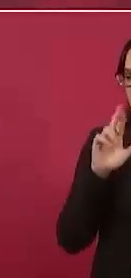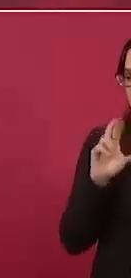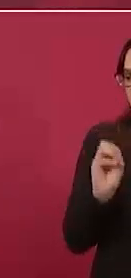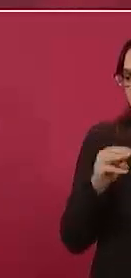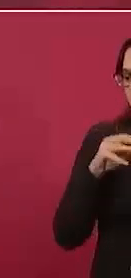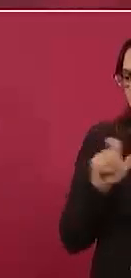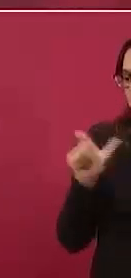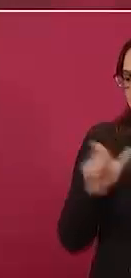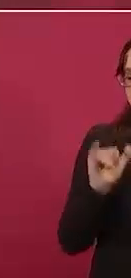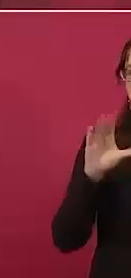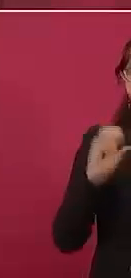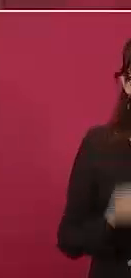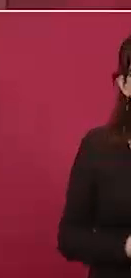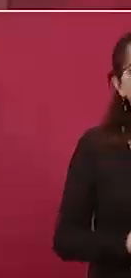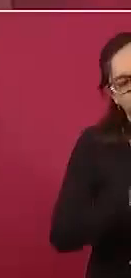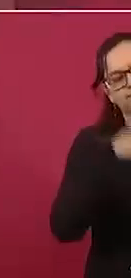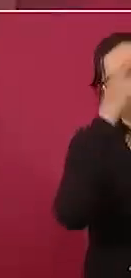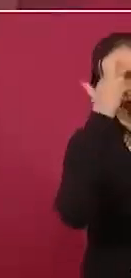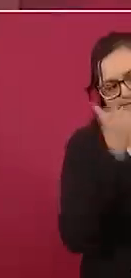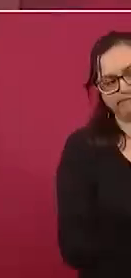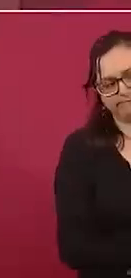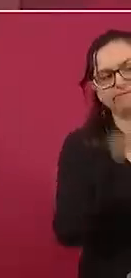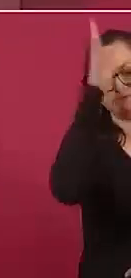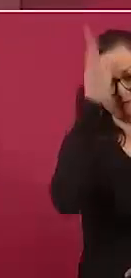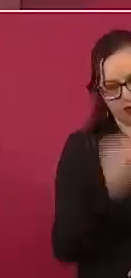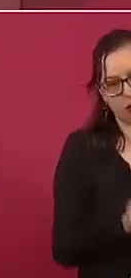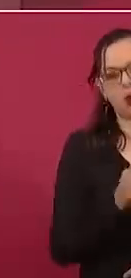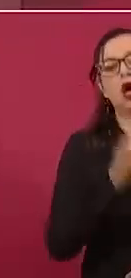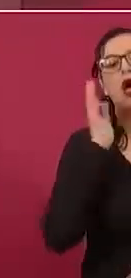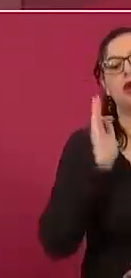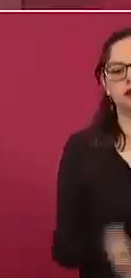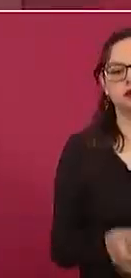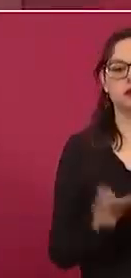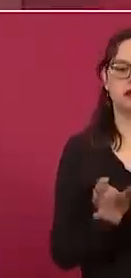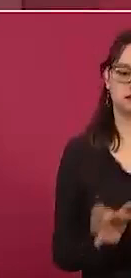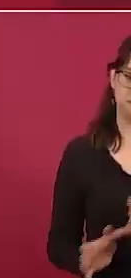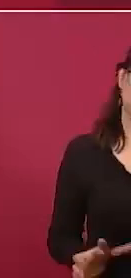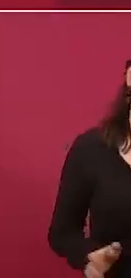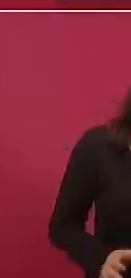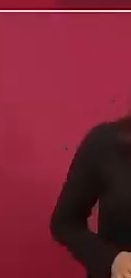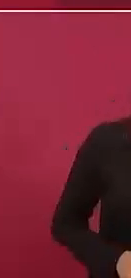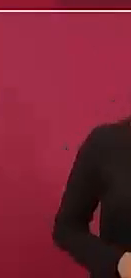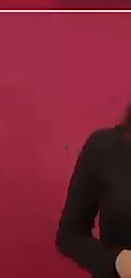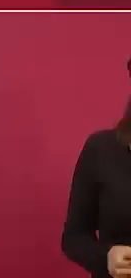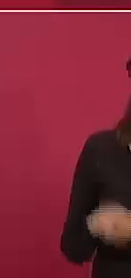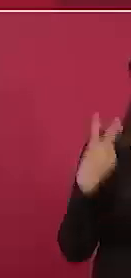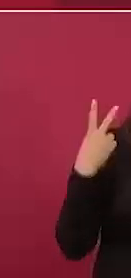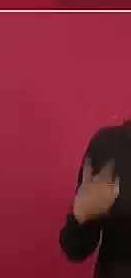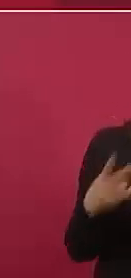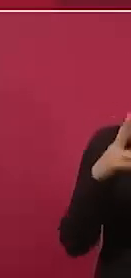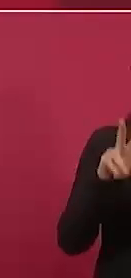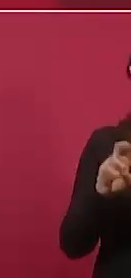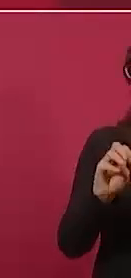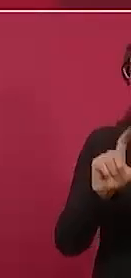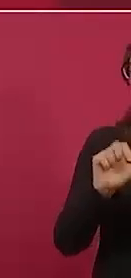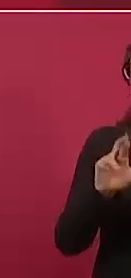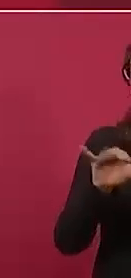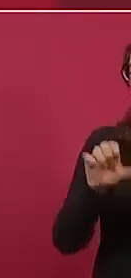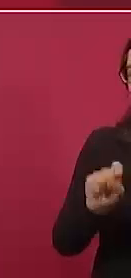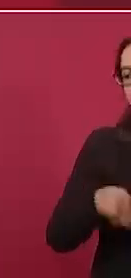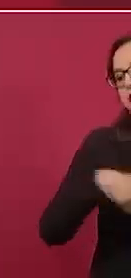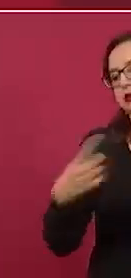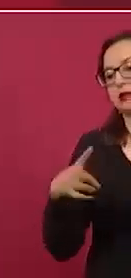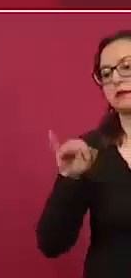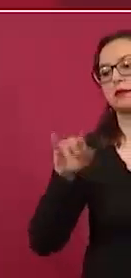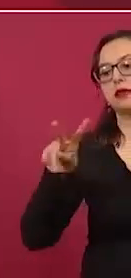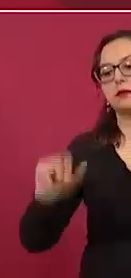aseguró que no son tiempos de confrontación, sino para hermanarnos. Y aunque los países tengan diferencias, estas se pueden resolver por medio